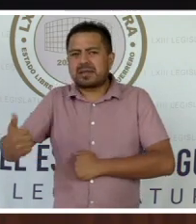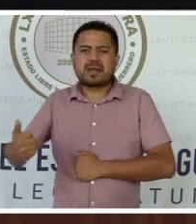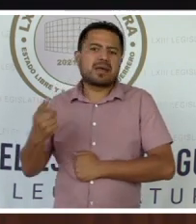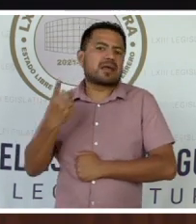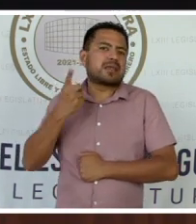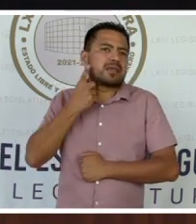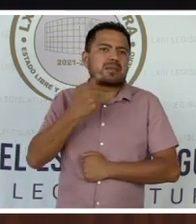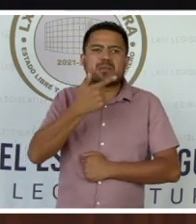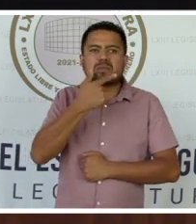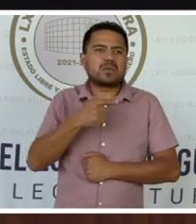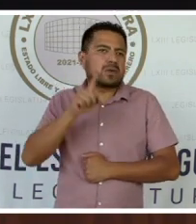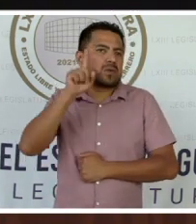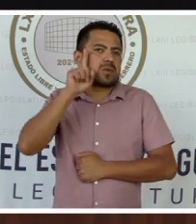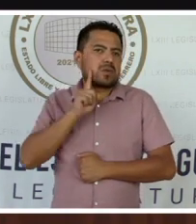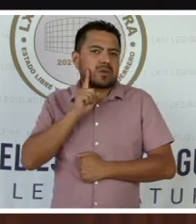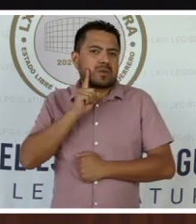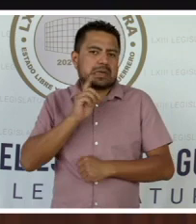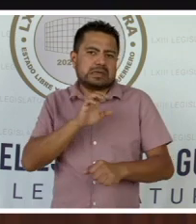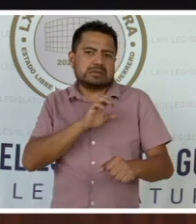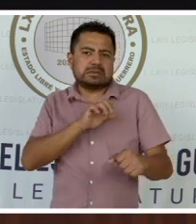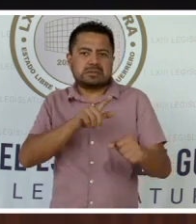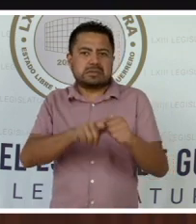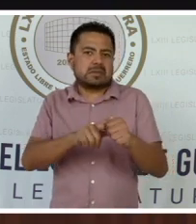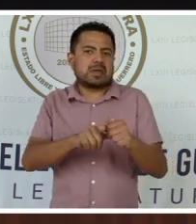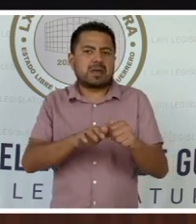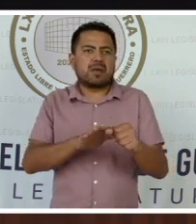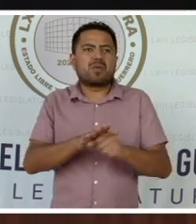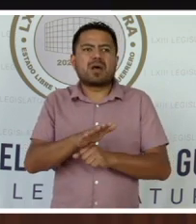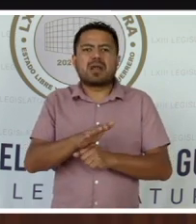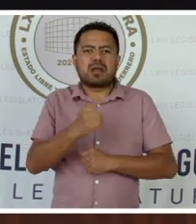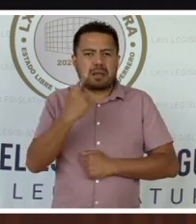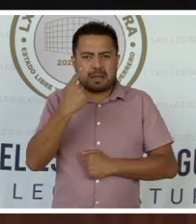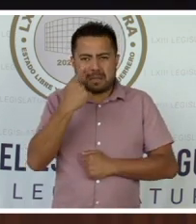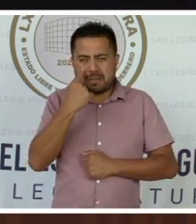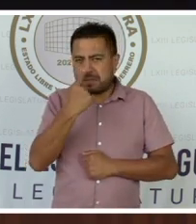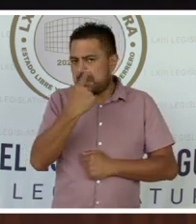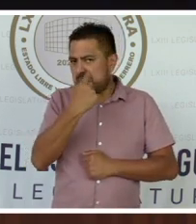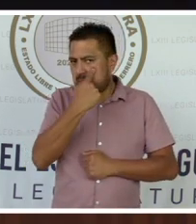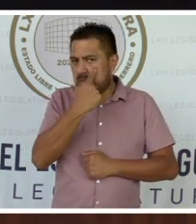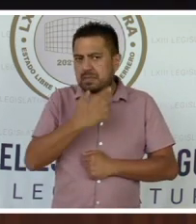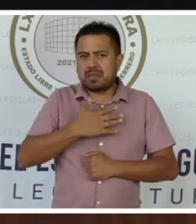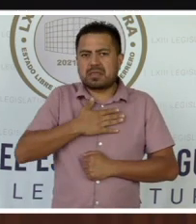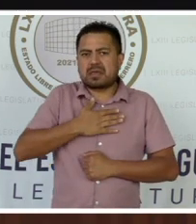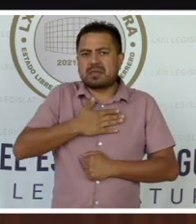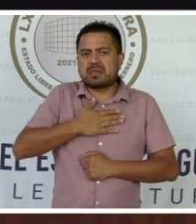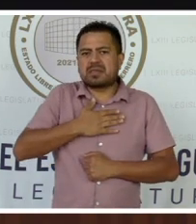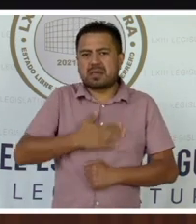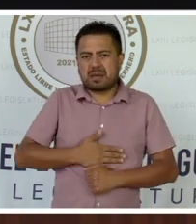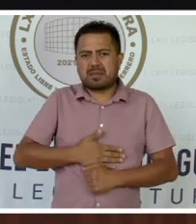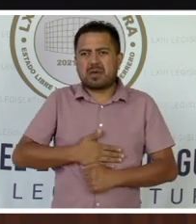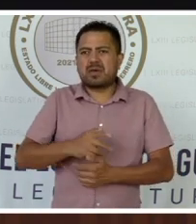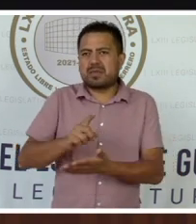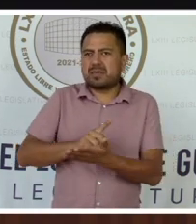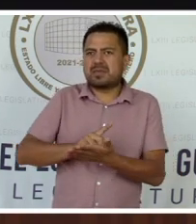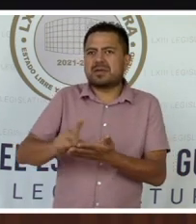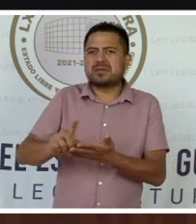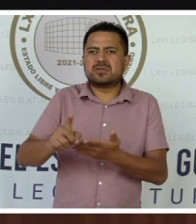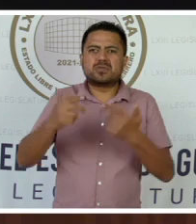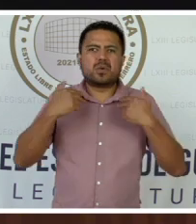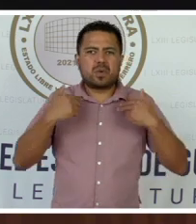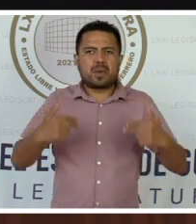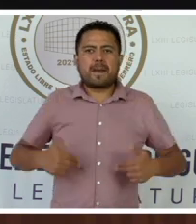diputada en particular desde la perspectiva de la democracia y los Derechos Humanos